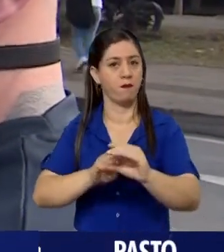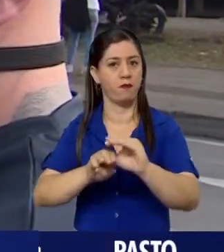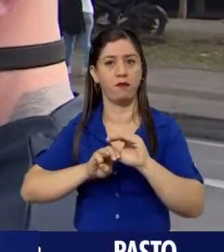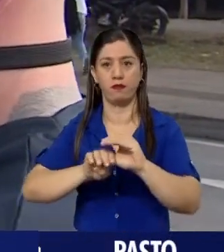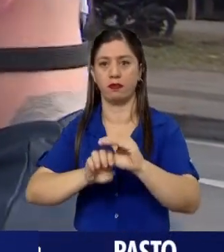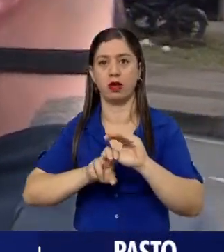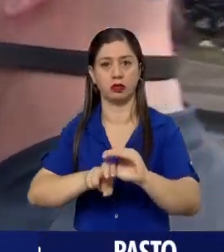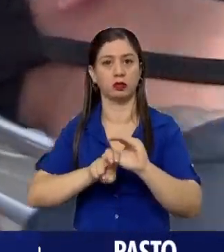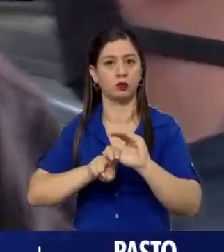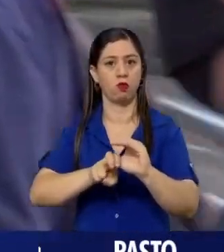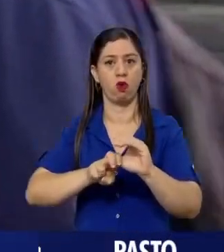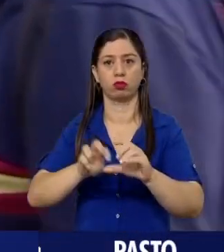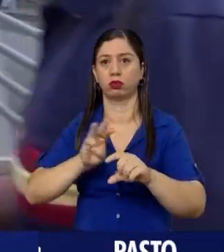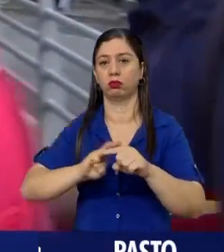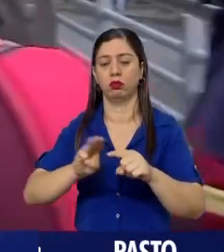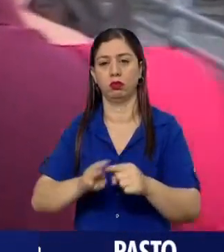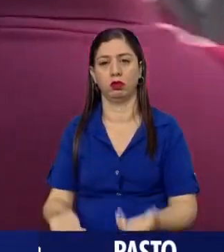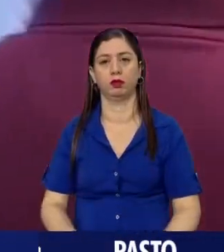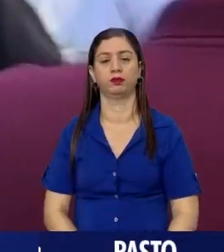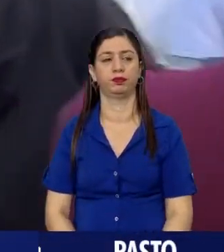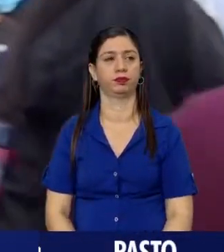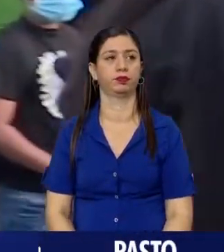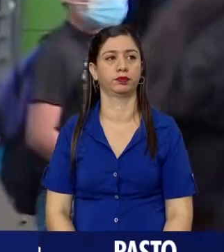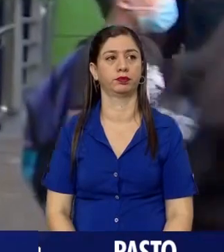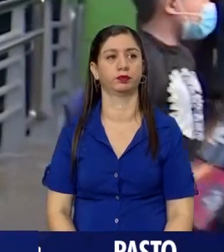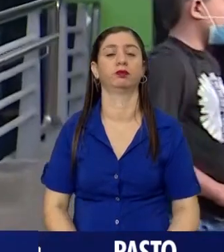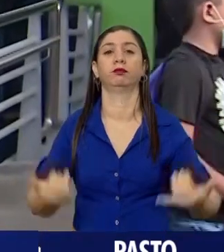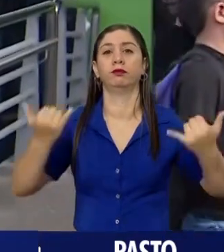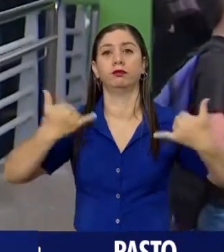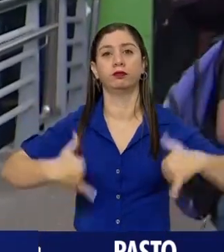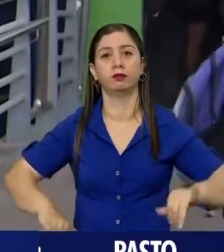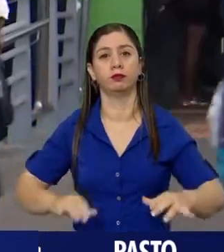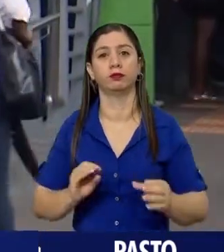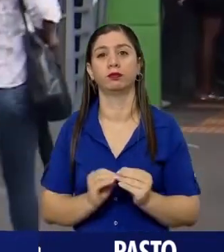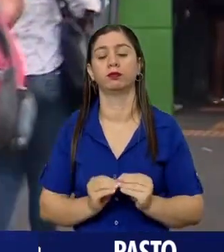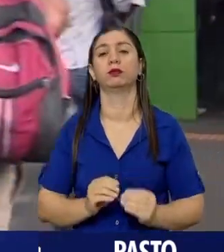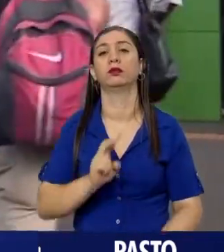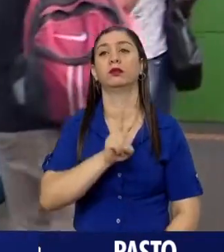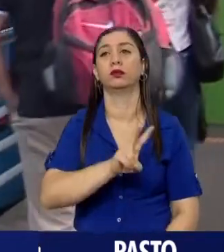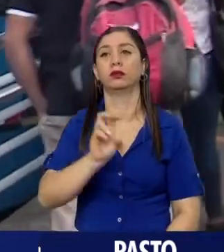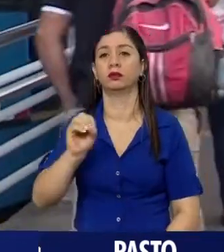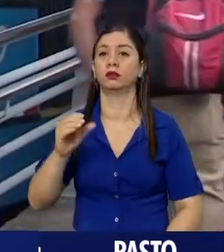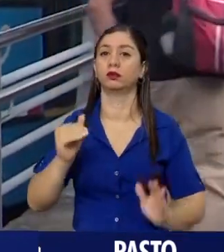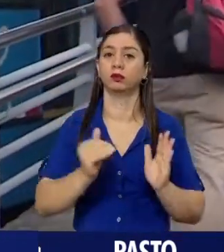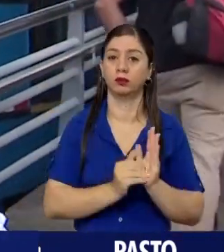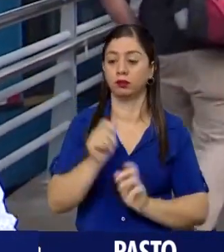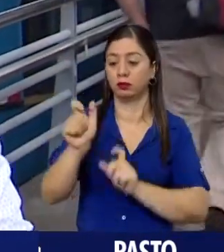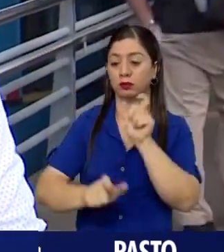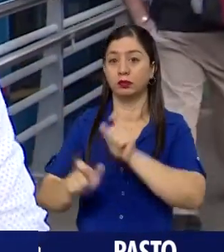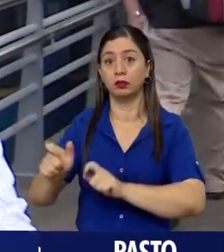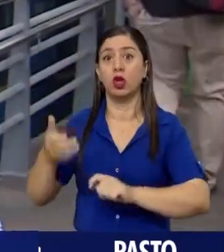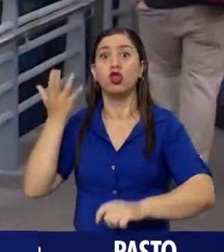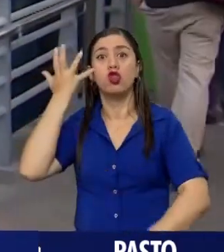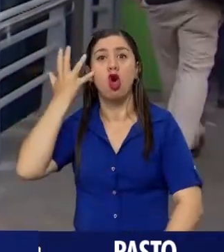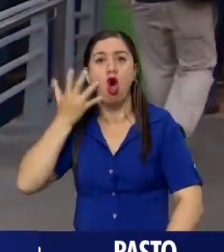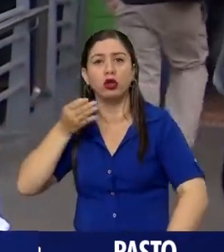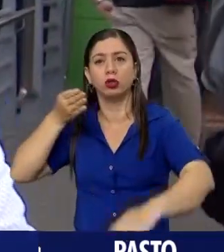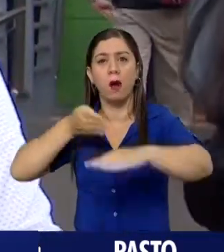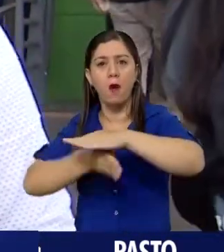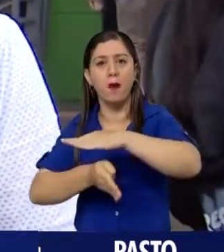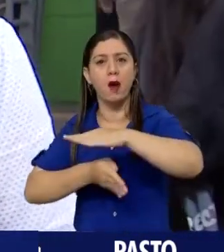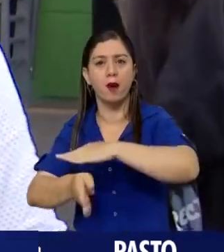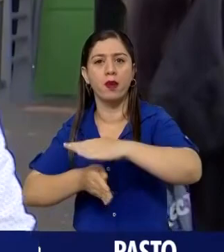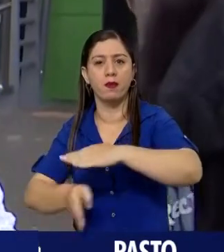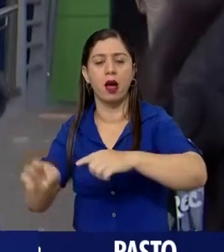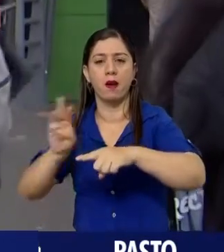Gracias. Bueno, pues mire, para terminar, Gigi, son 200.000 usuarios los que se movilizan diariamente por las